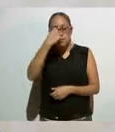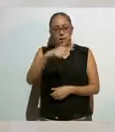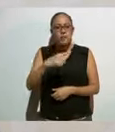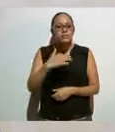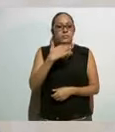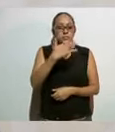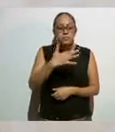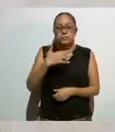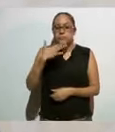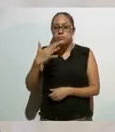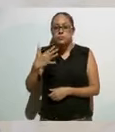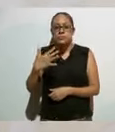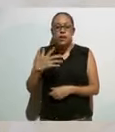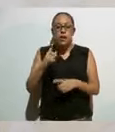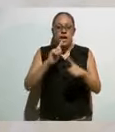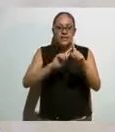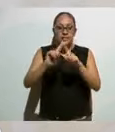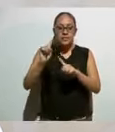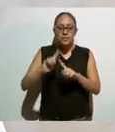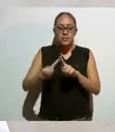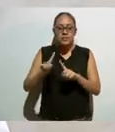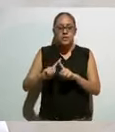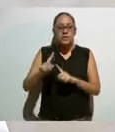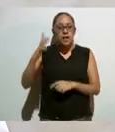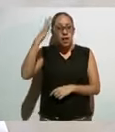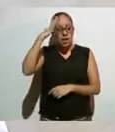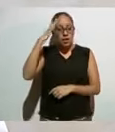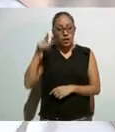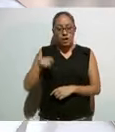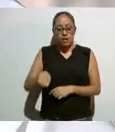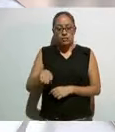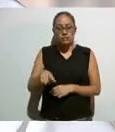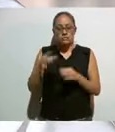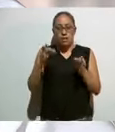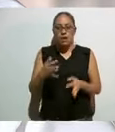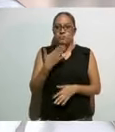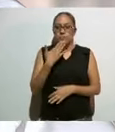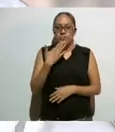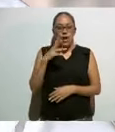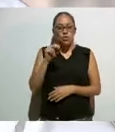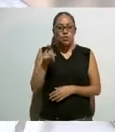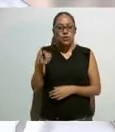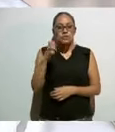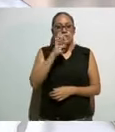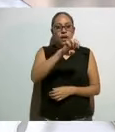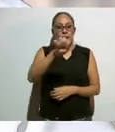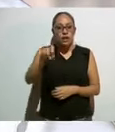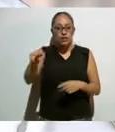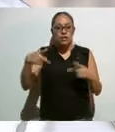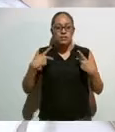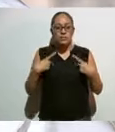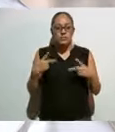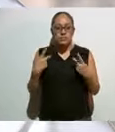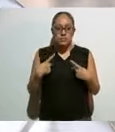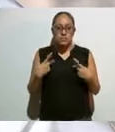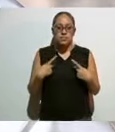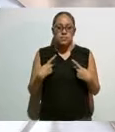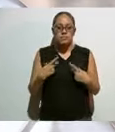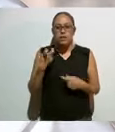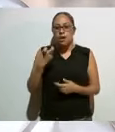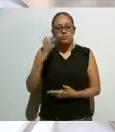líderes que engañan al pueblo. Eso ya se